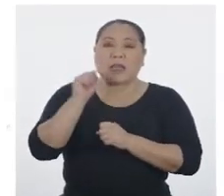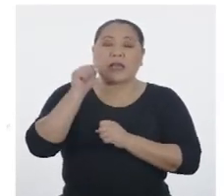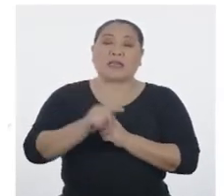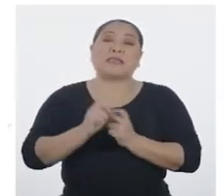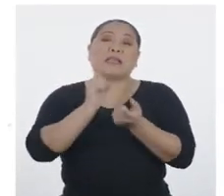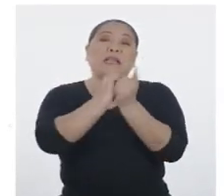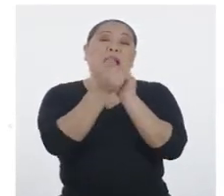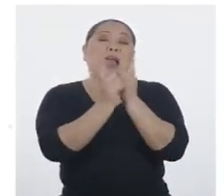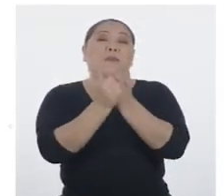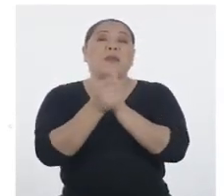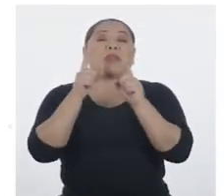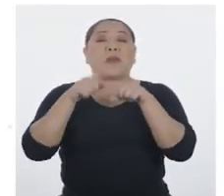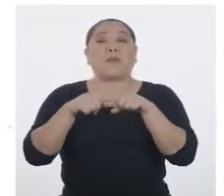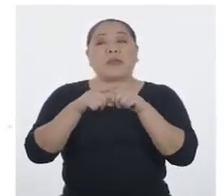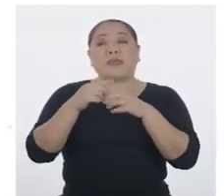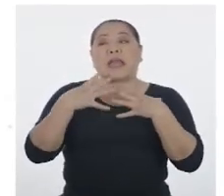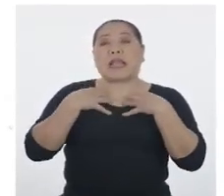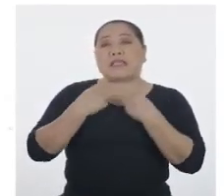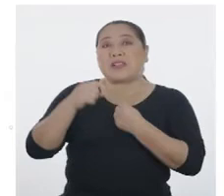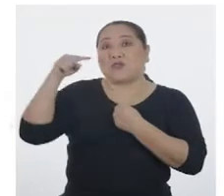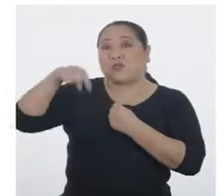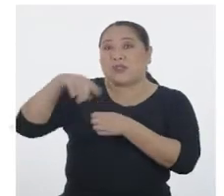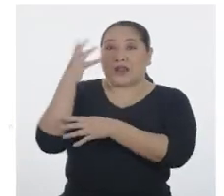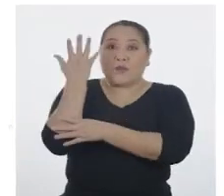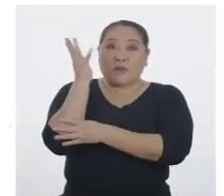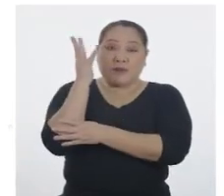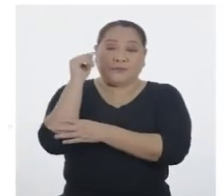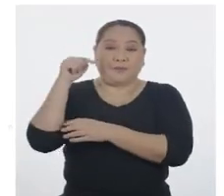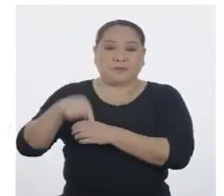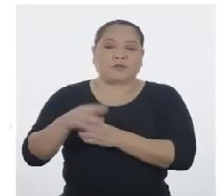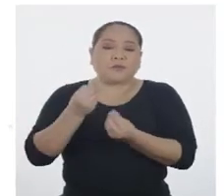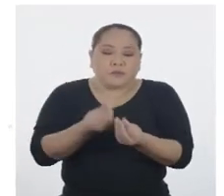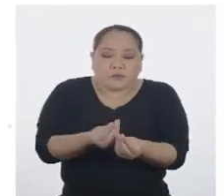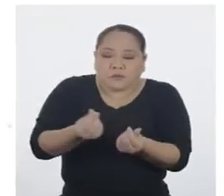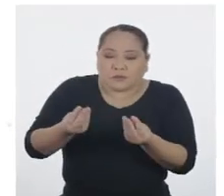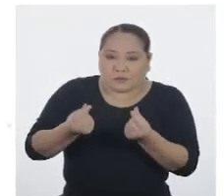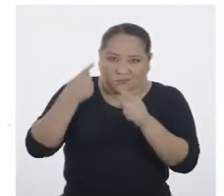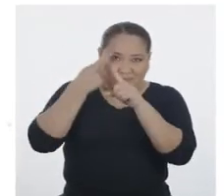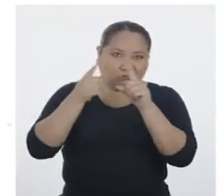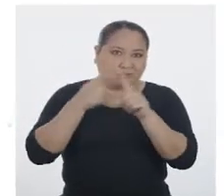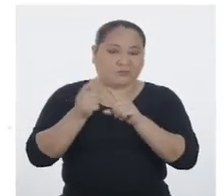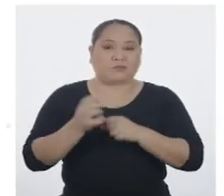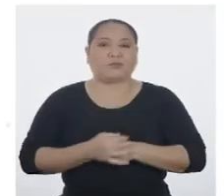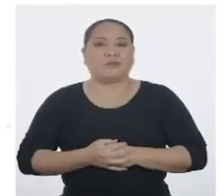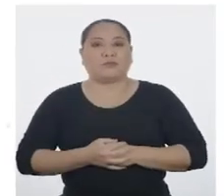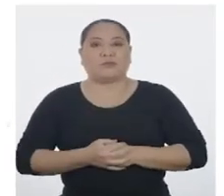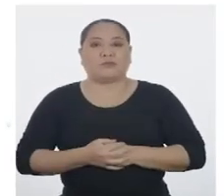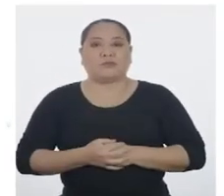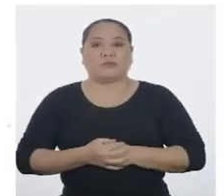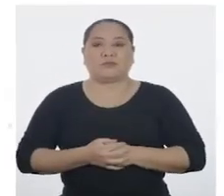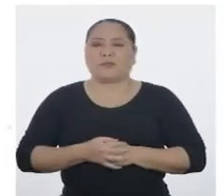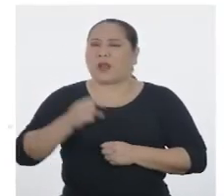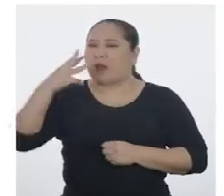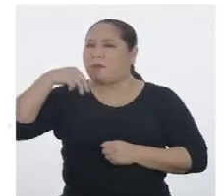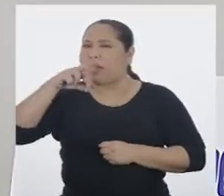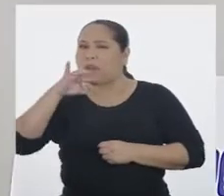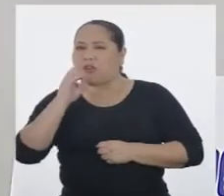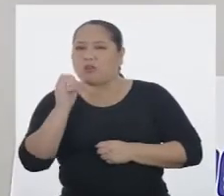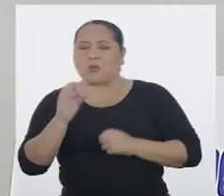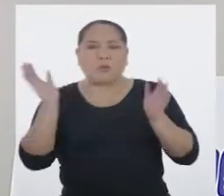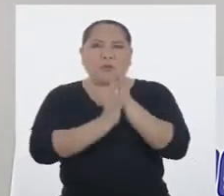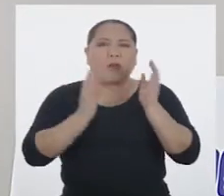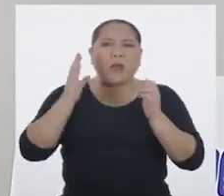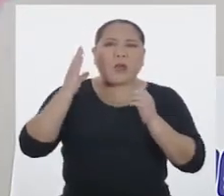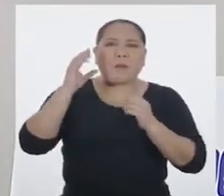mínimo. El daño puede variar según el estado de salud de la planta, las condiciones del suelo, entre otros.